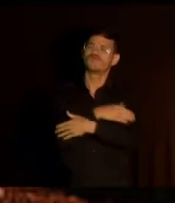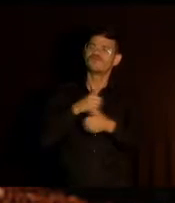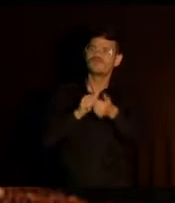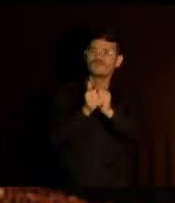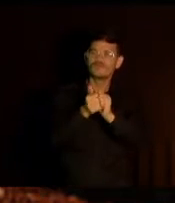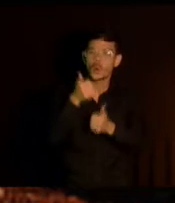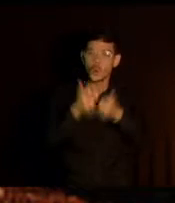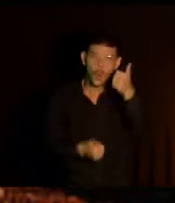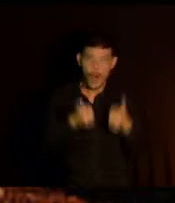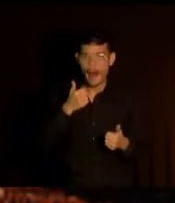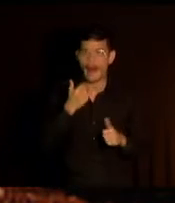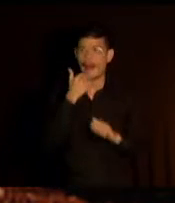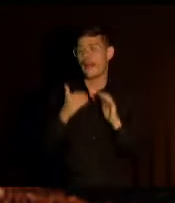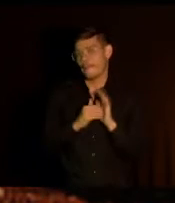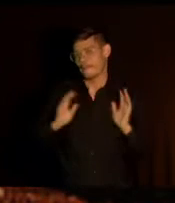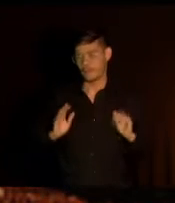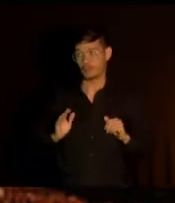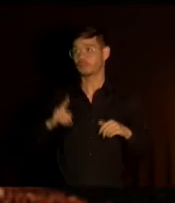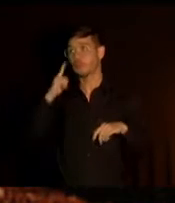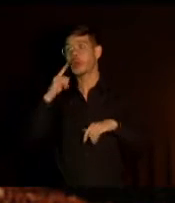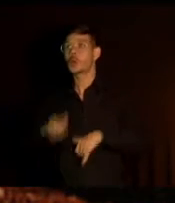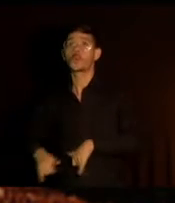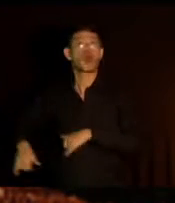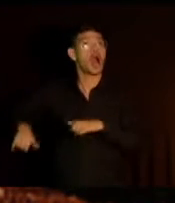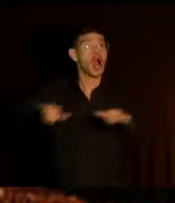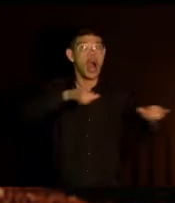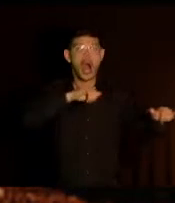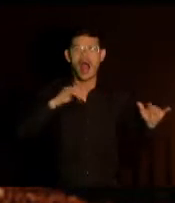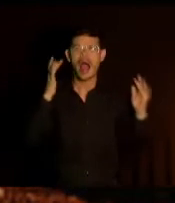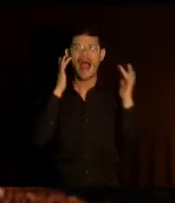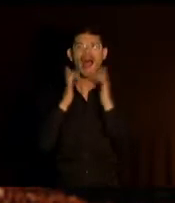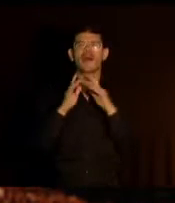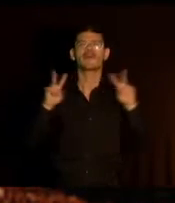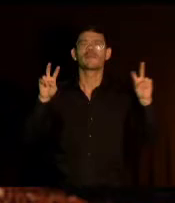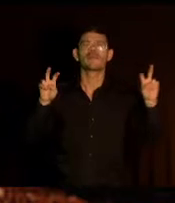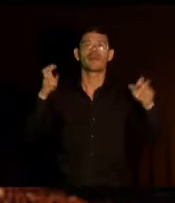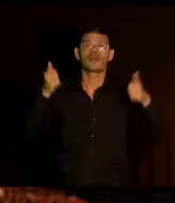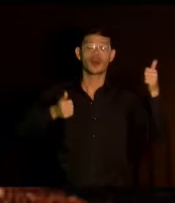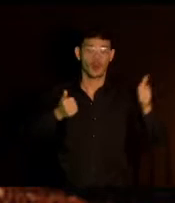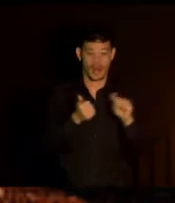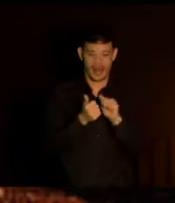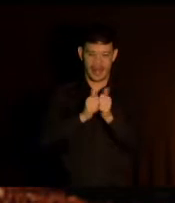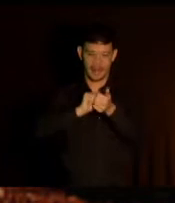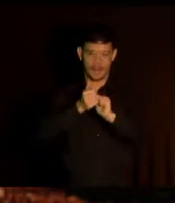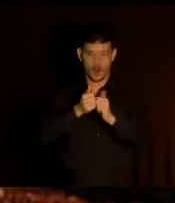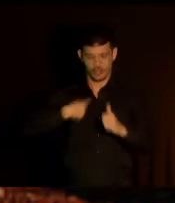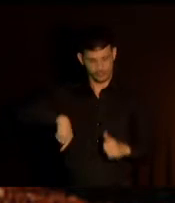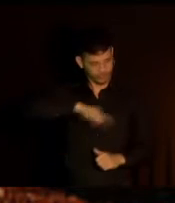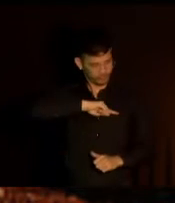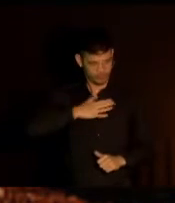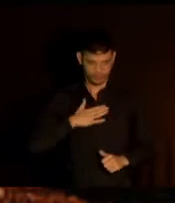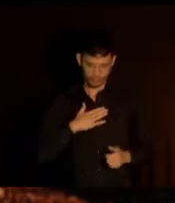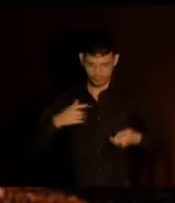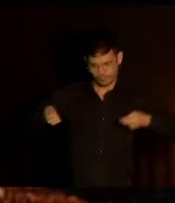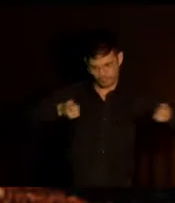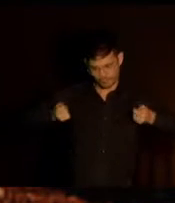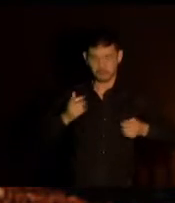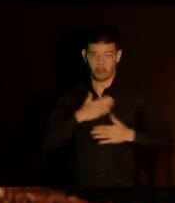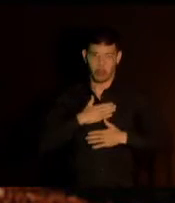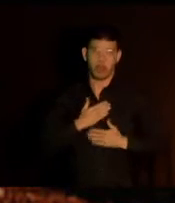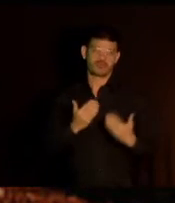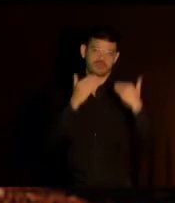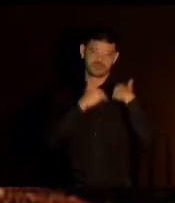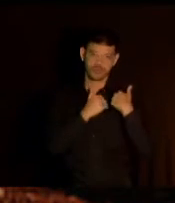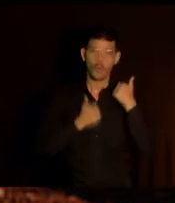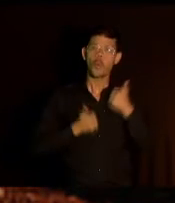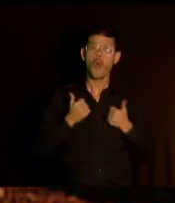ejemplo, todas coinciden en el tema de los deportes que manejamos nosotros, son de gobernanza nuestra, como